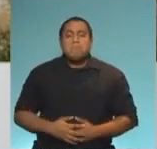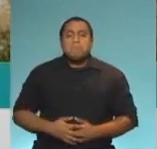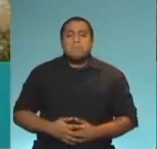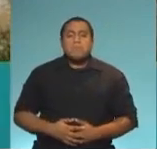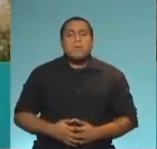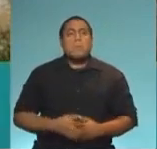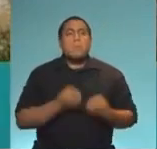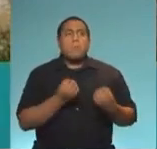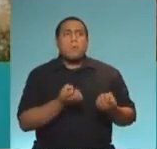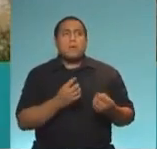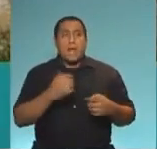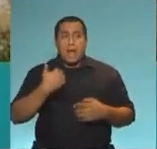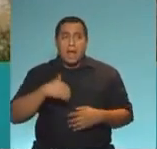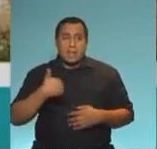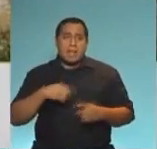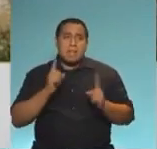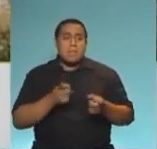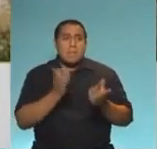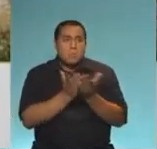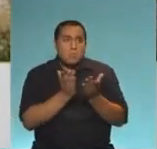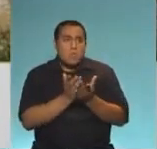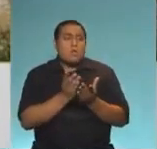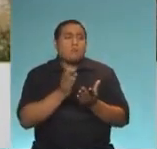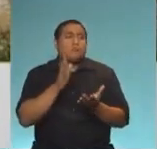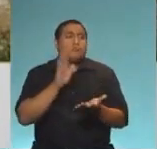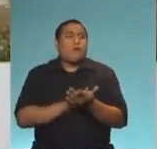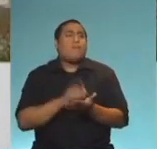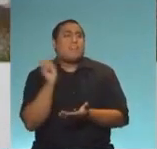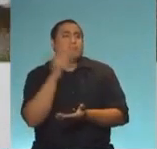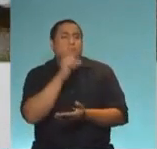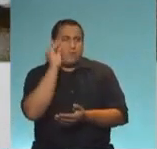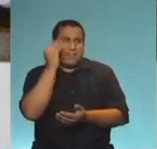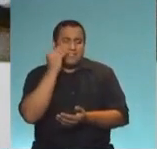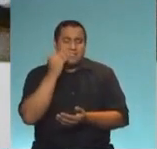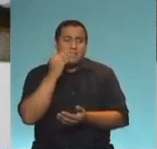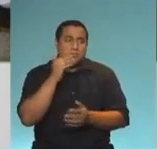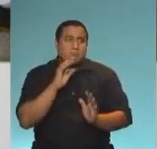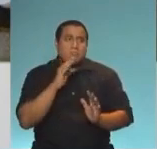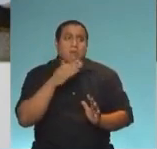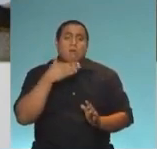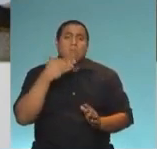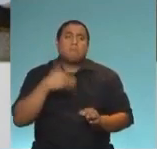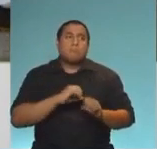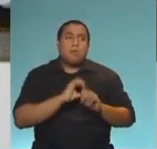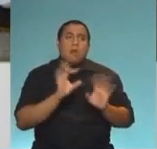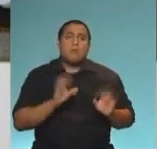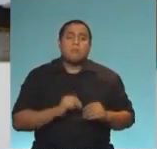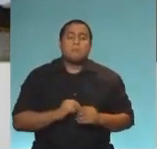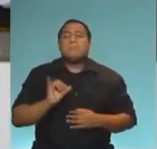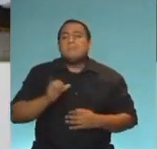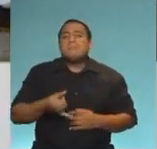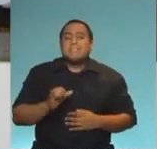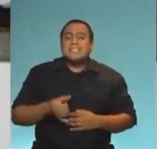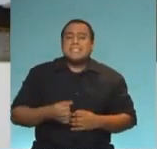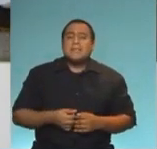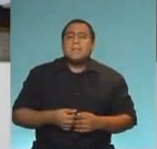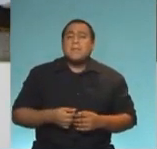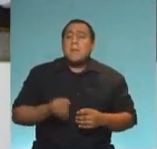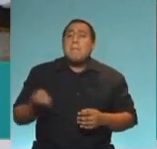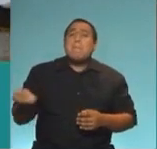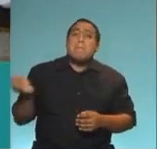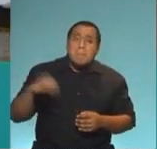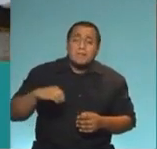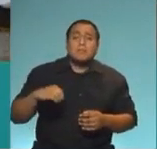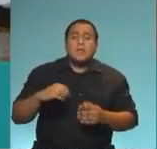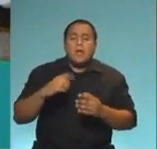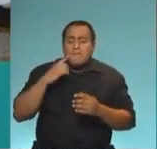Muy bien, y en Argentina se está estudiando también lo de Reino Unido, lo de Brasil, nos queda claro eso también, Claudia. Claro, y además estudiar